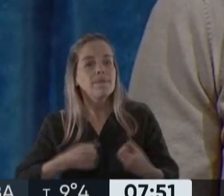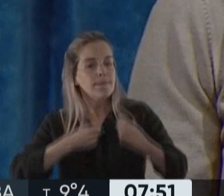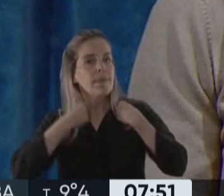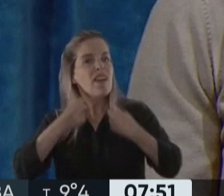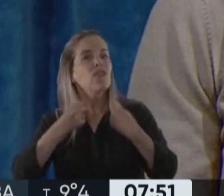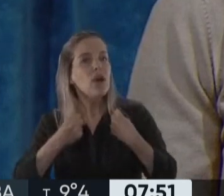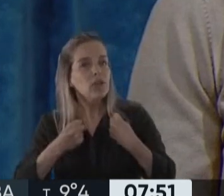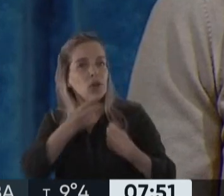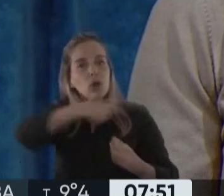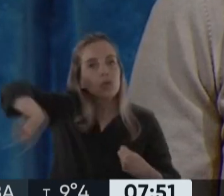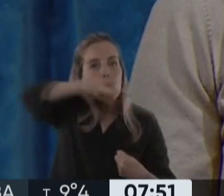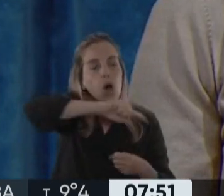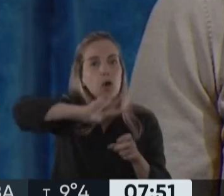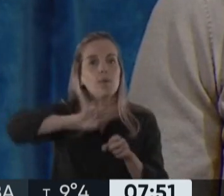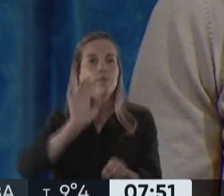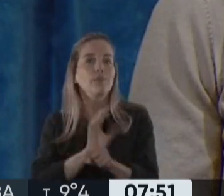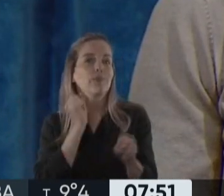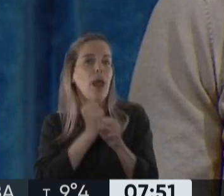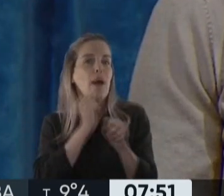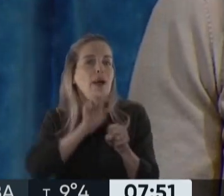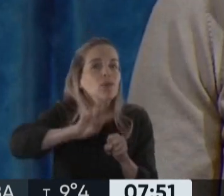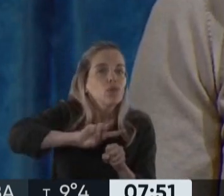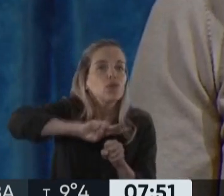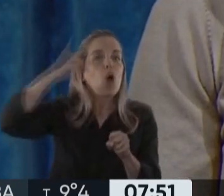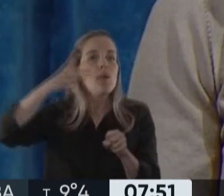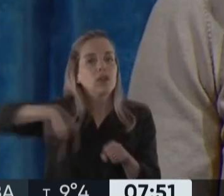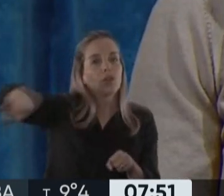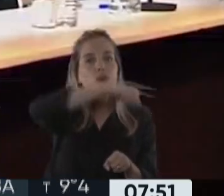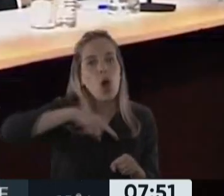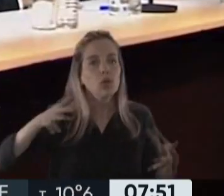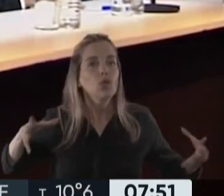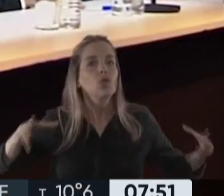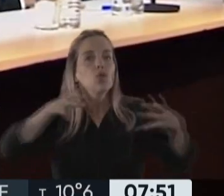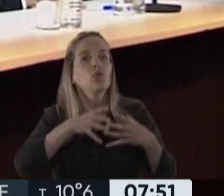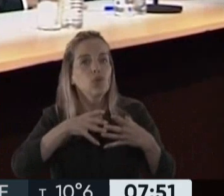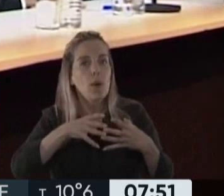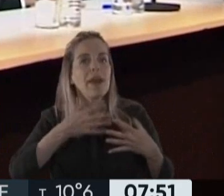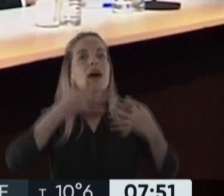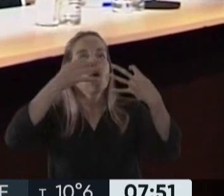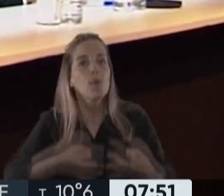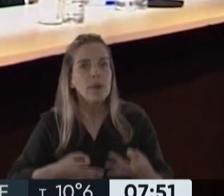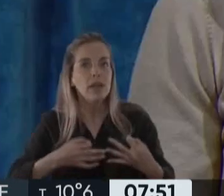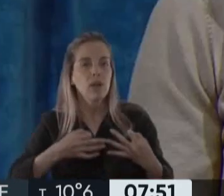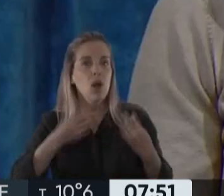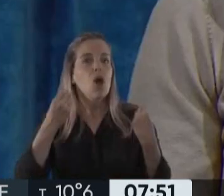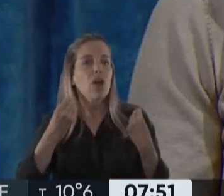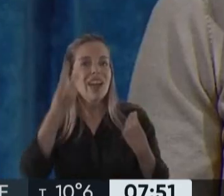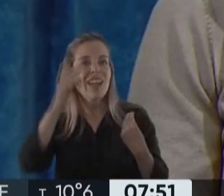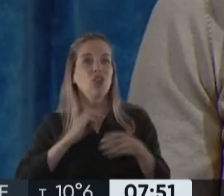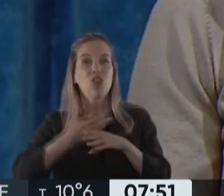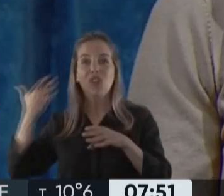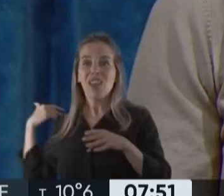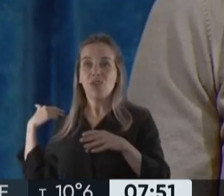esfuerzo multiplicar todos nuestros esfuerzos para hacer lo que en estos dos años un virus no nos dejó